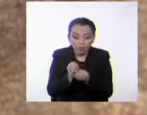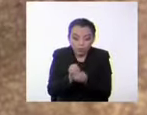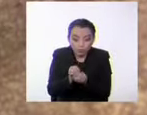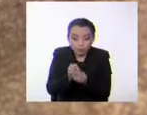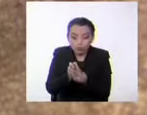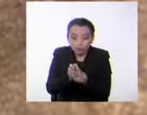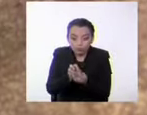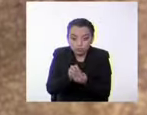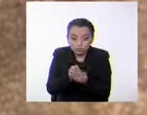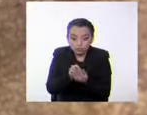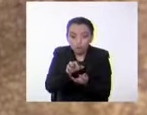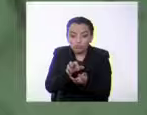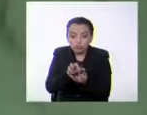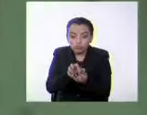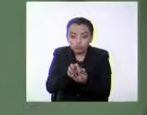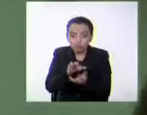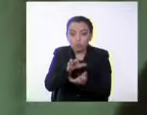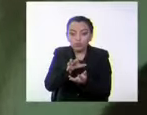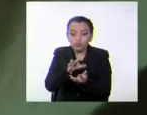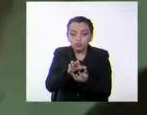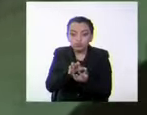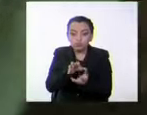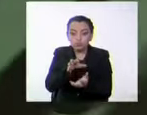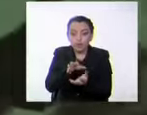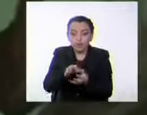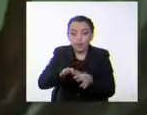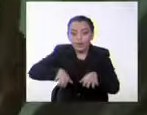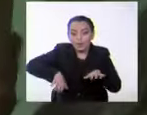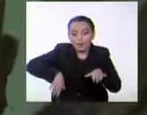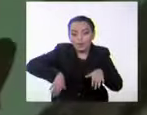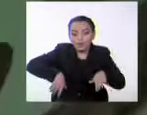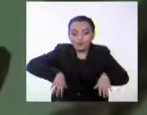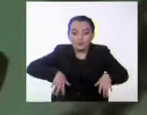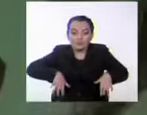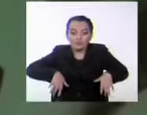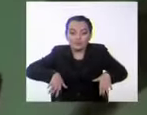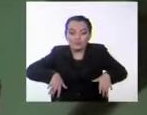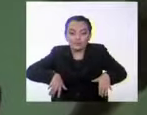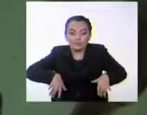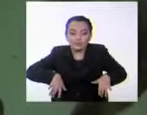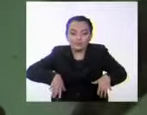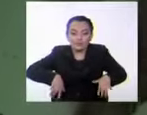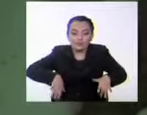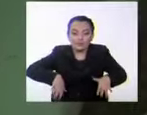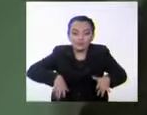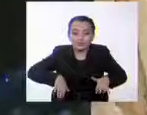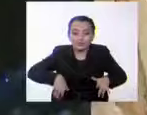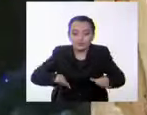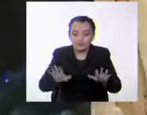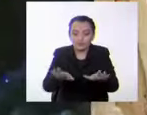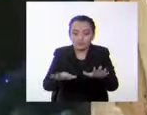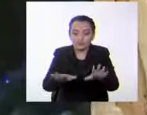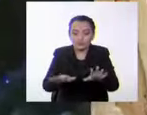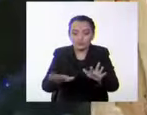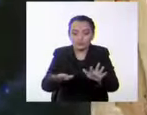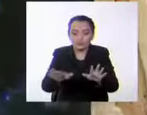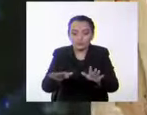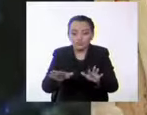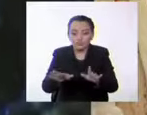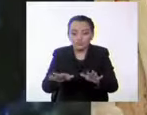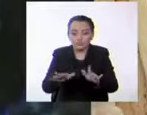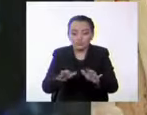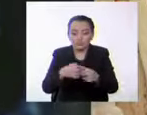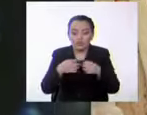renacuajos. Después les comienzan a salir las patas traseras y luego las delanteras. Más adelante desarrollan pulmones